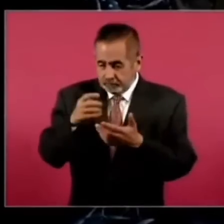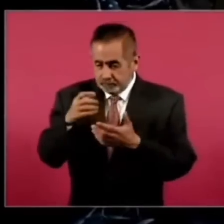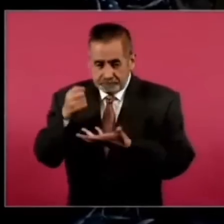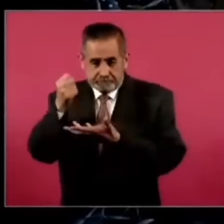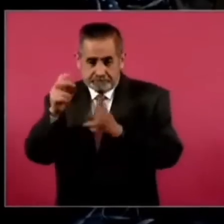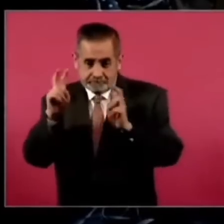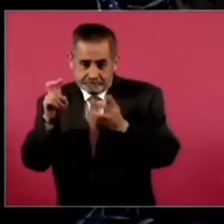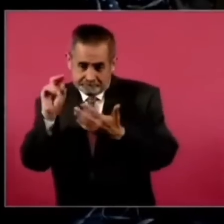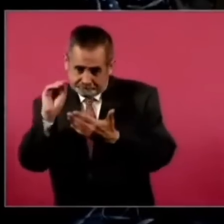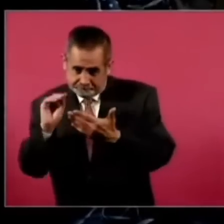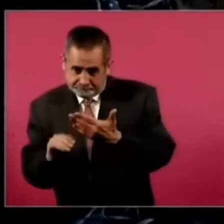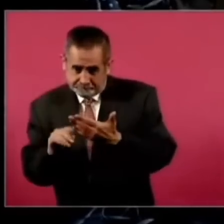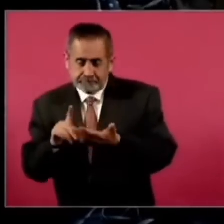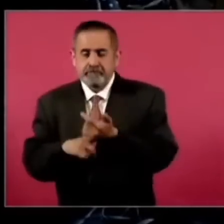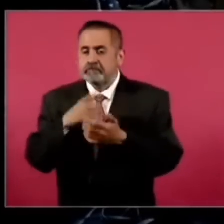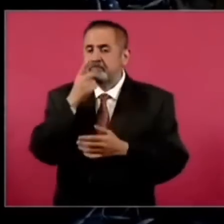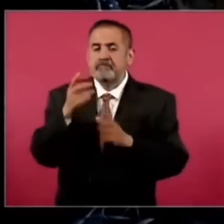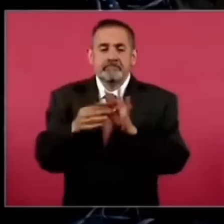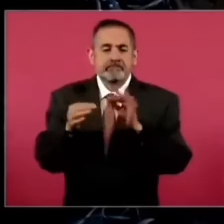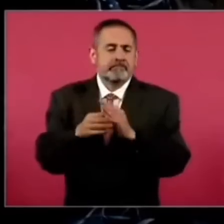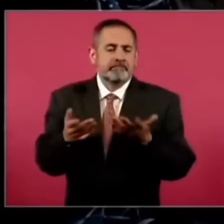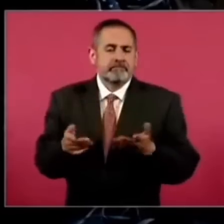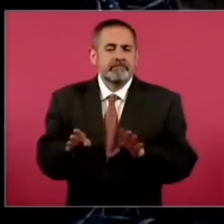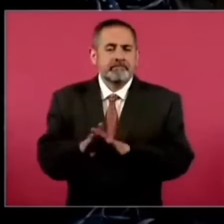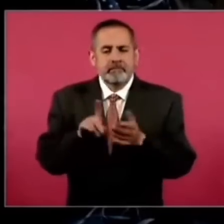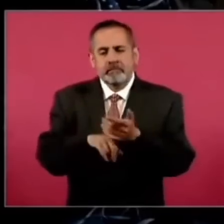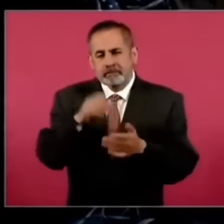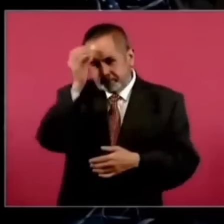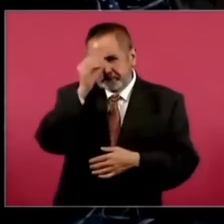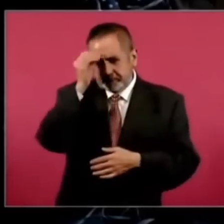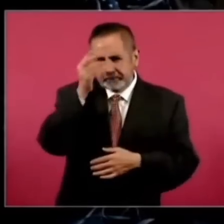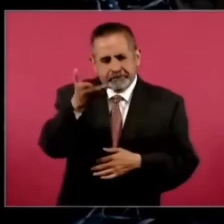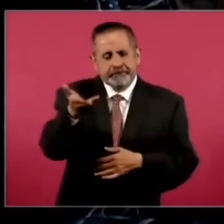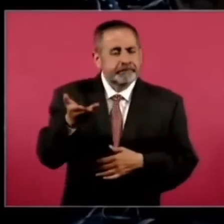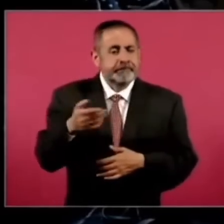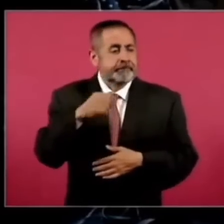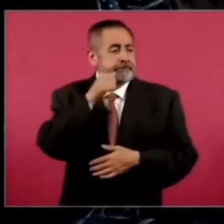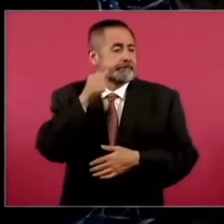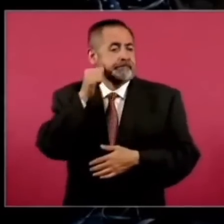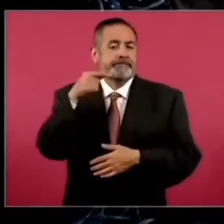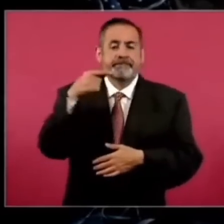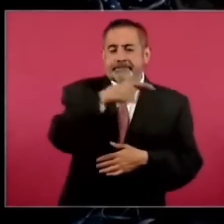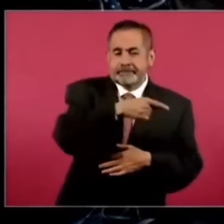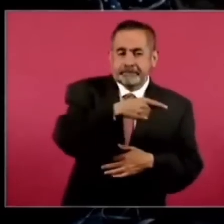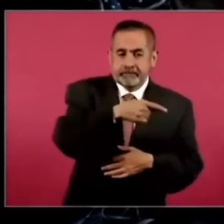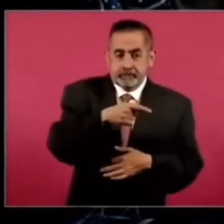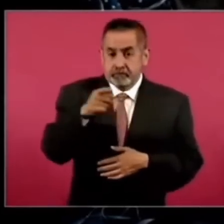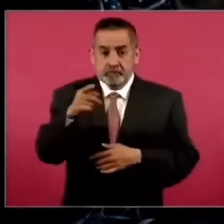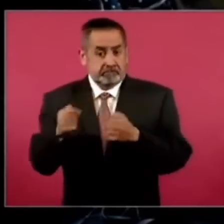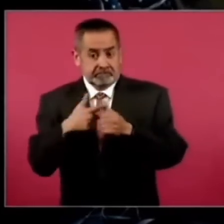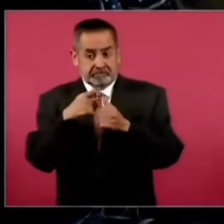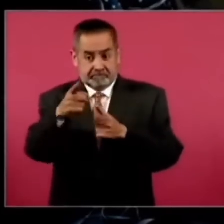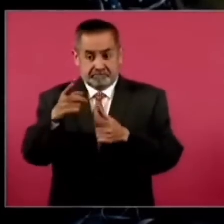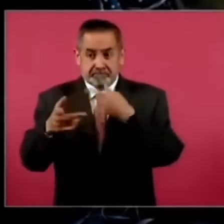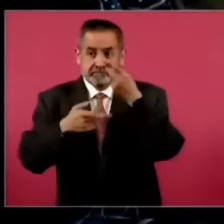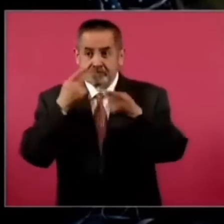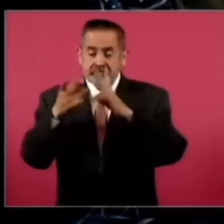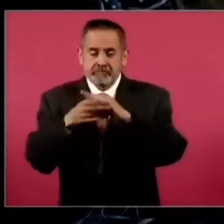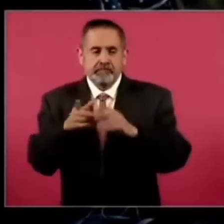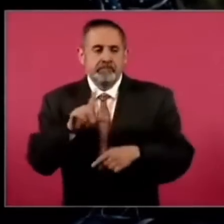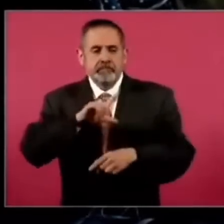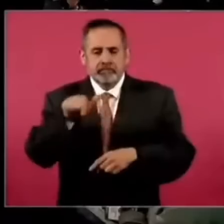presupuesto, hablaba en el tema. Pero sí me gustaría su opinión al respecto de esta declaración que da, después de lo que usted dijo aquí en la matutina, la ministra